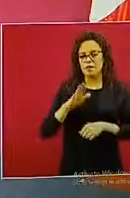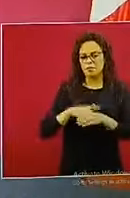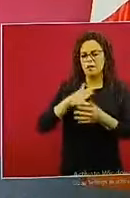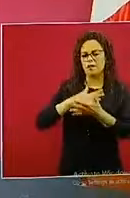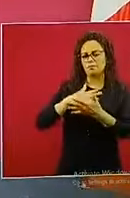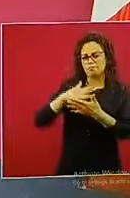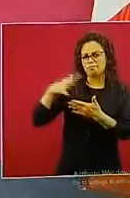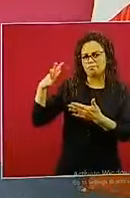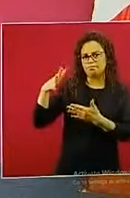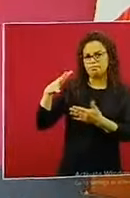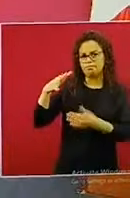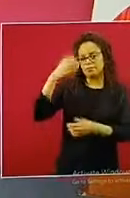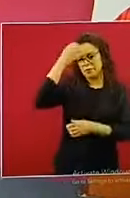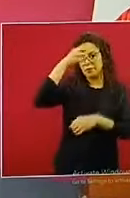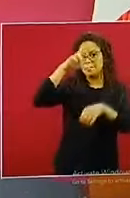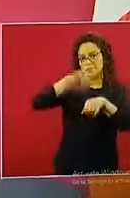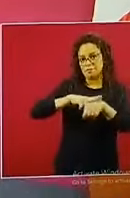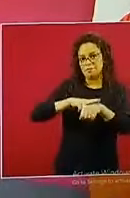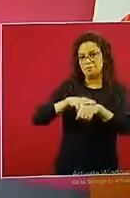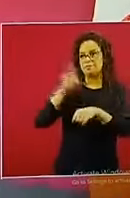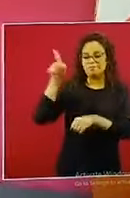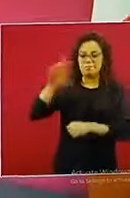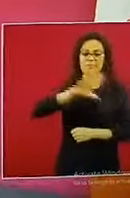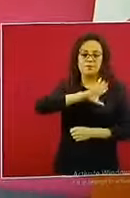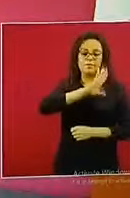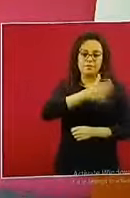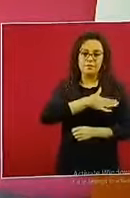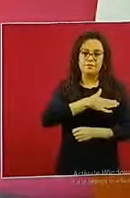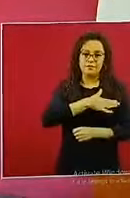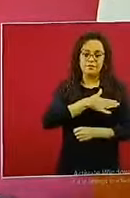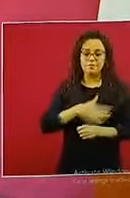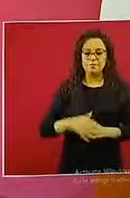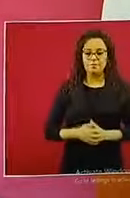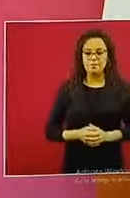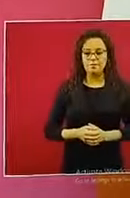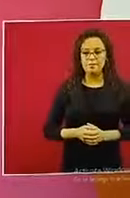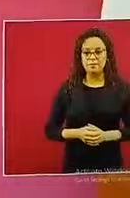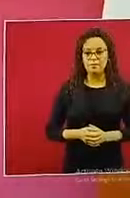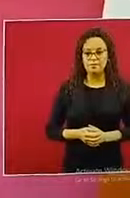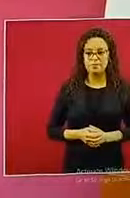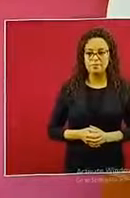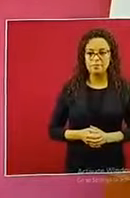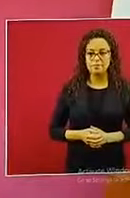españolas. Hablando con